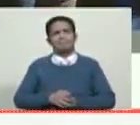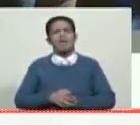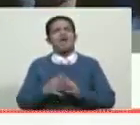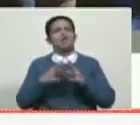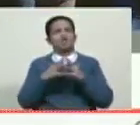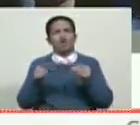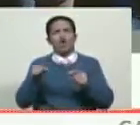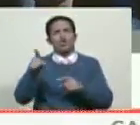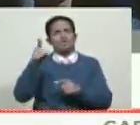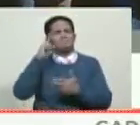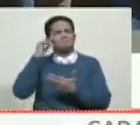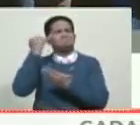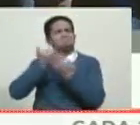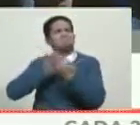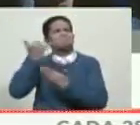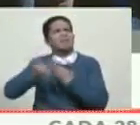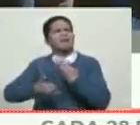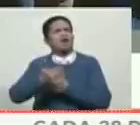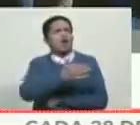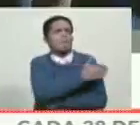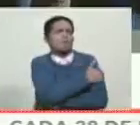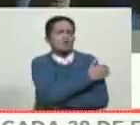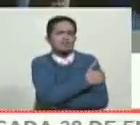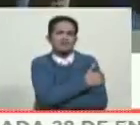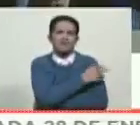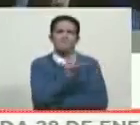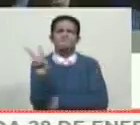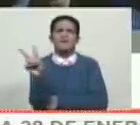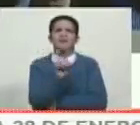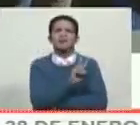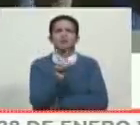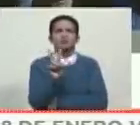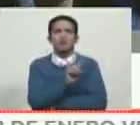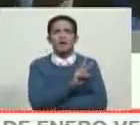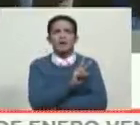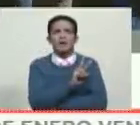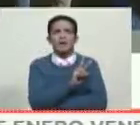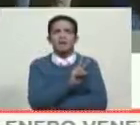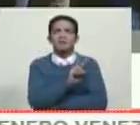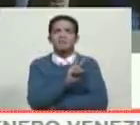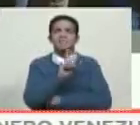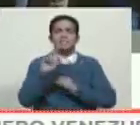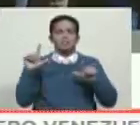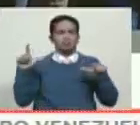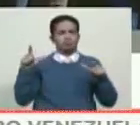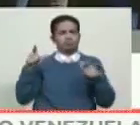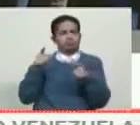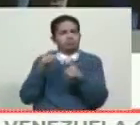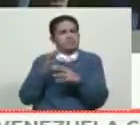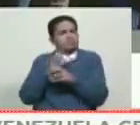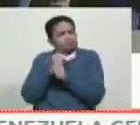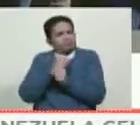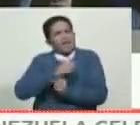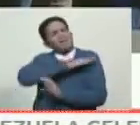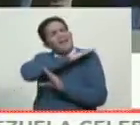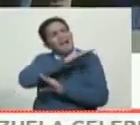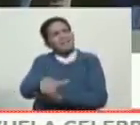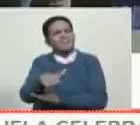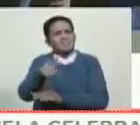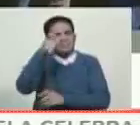del plan que tiene la derecha venezolana para aislar a nuestro pueblo, para castigar a nuestro